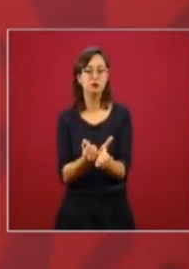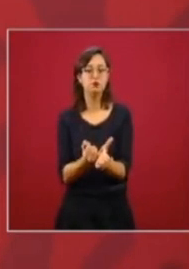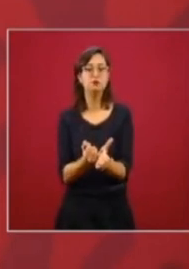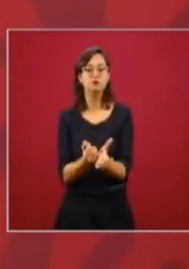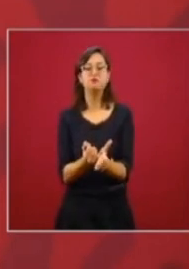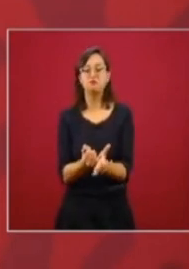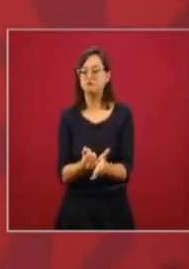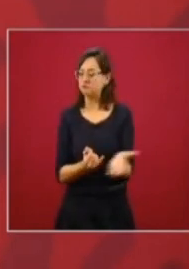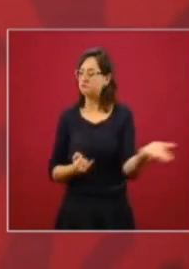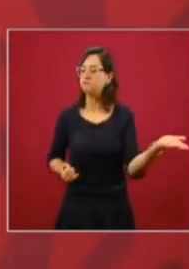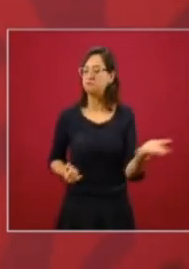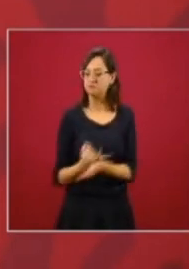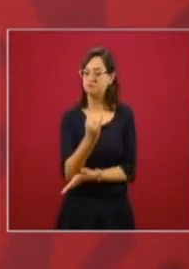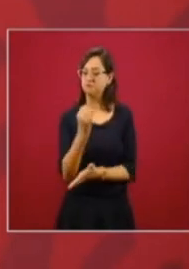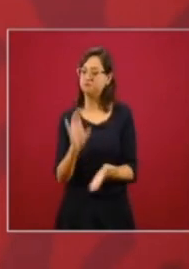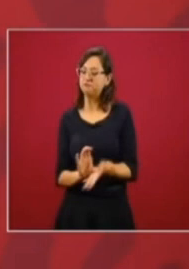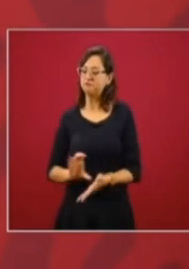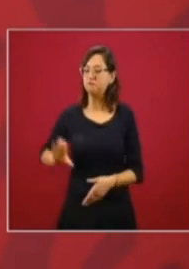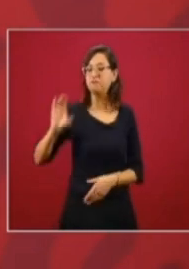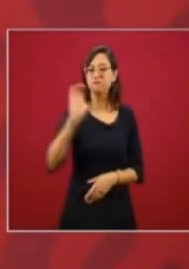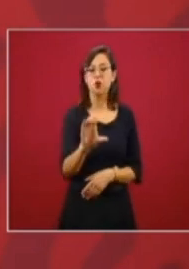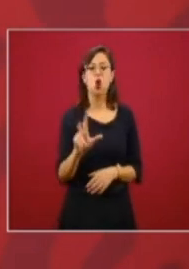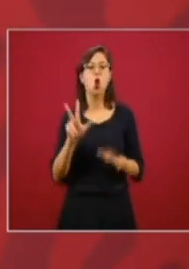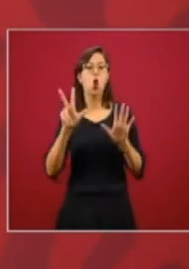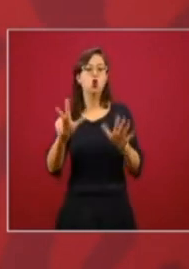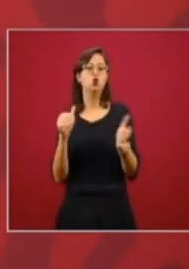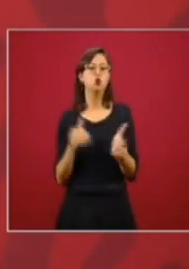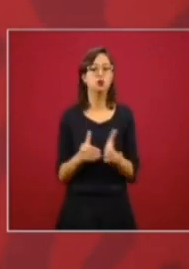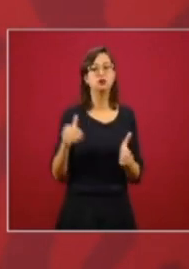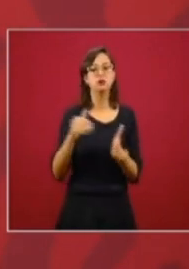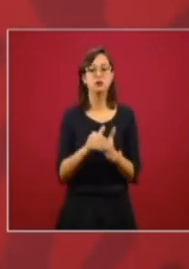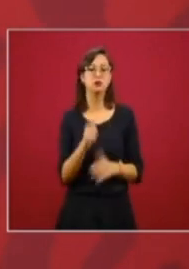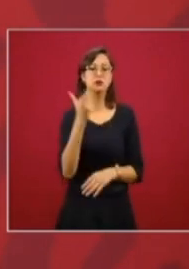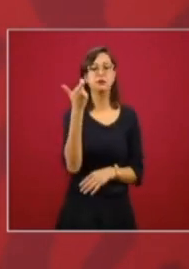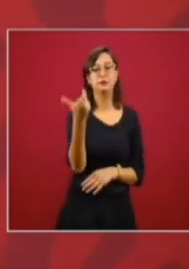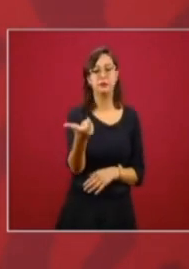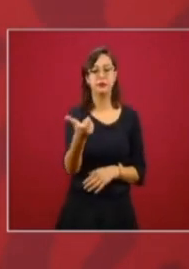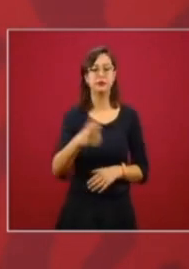a la hacienda pública de 8,000 millones de pesos.